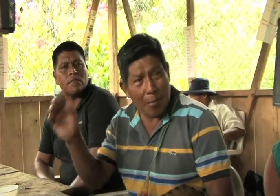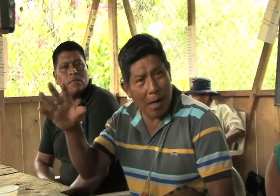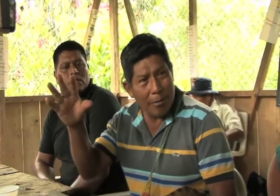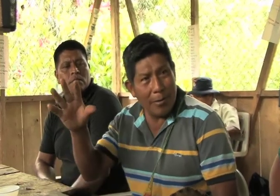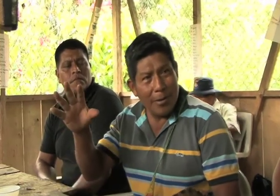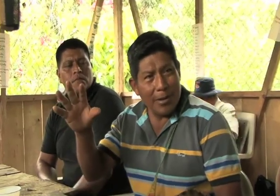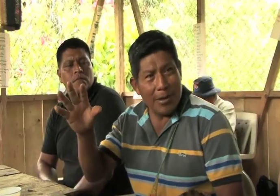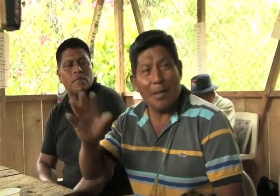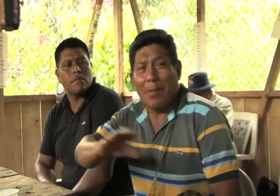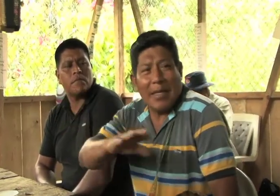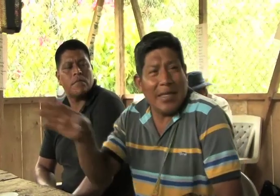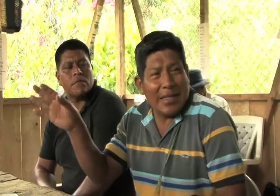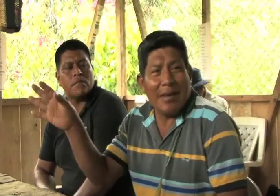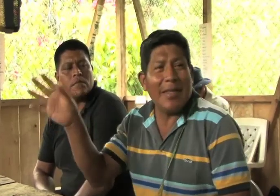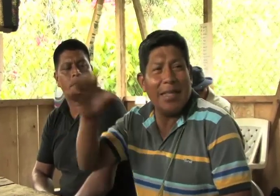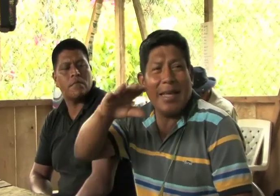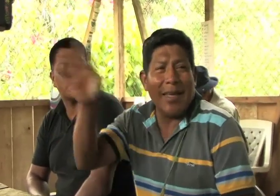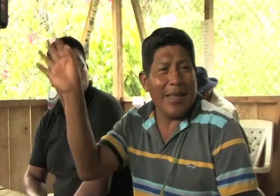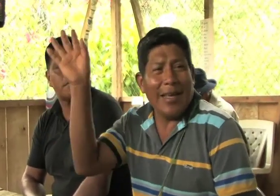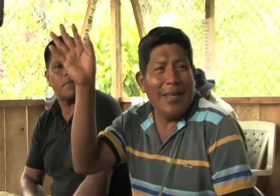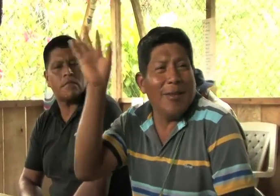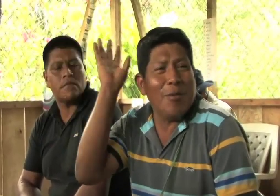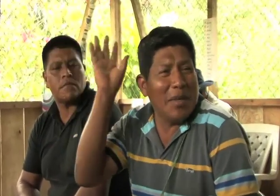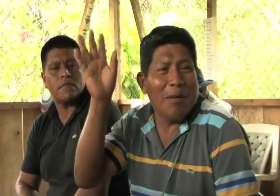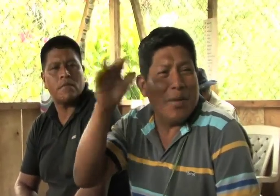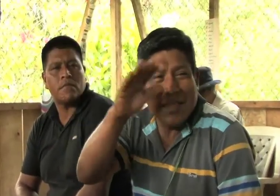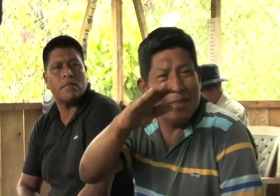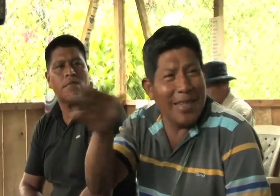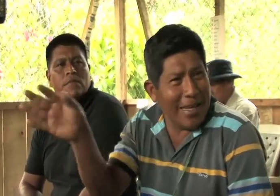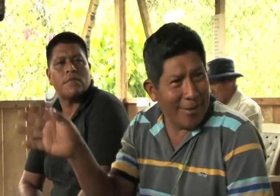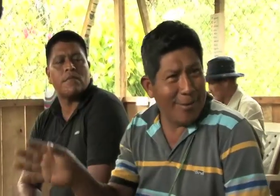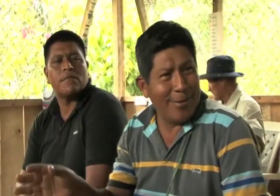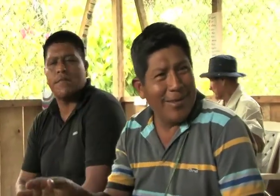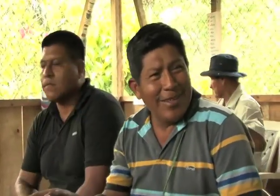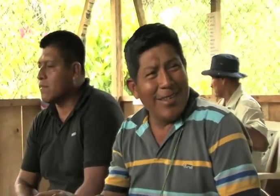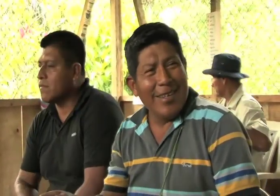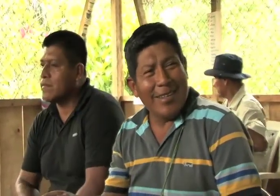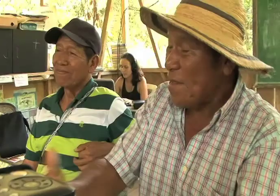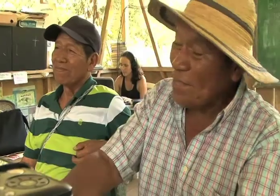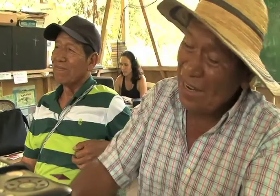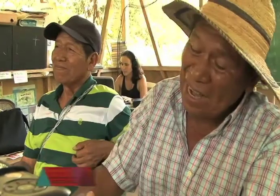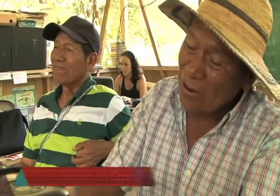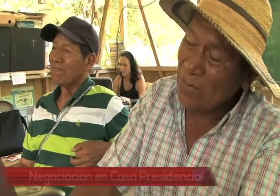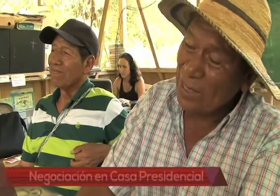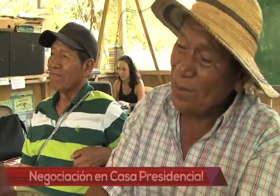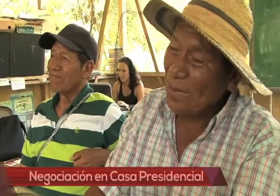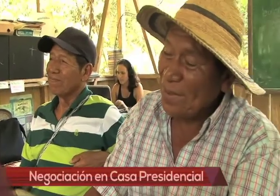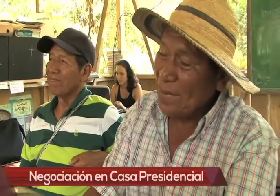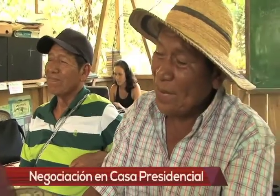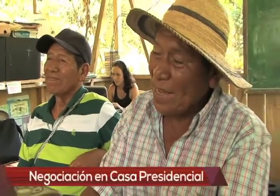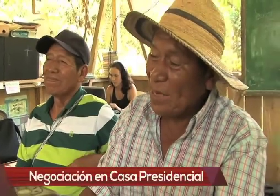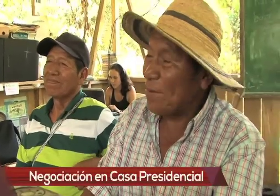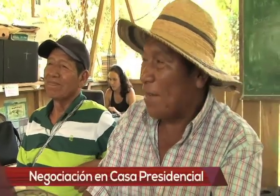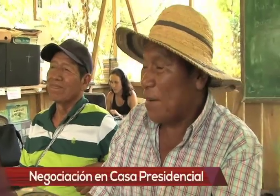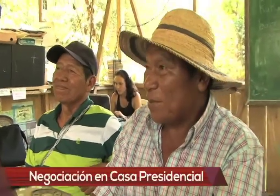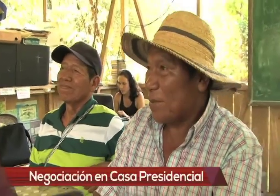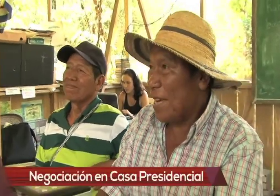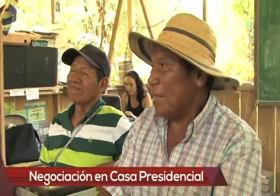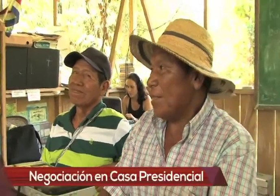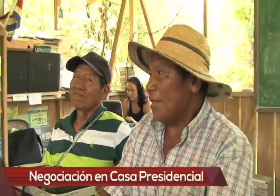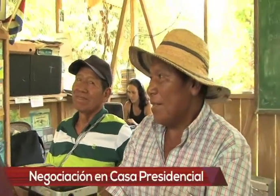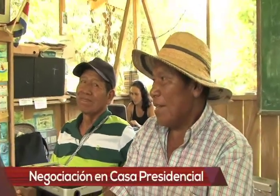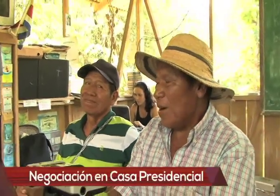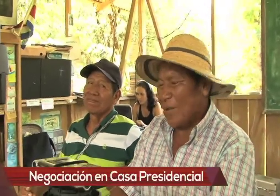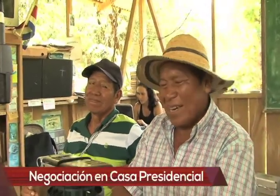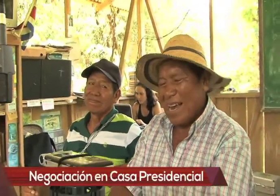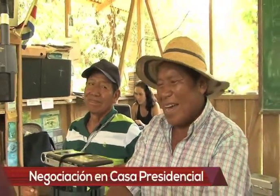que alumbrado, y ahí parece que estaba de día y ahí ni dormía, pasaba directo. Dentro de la comisión, éramos